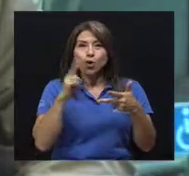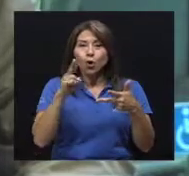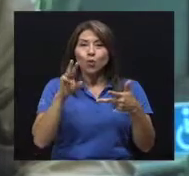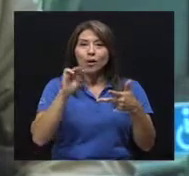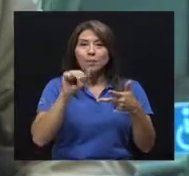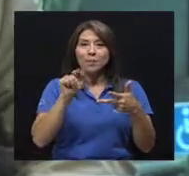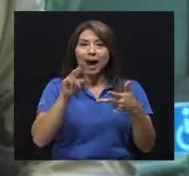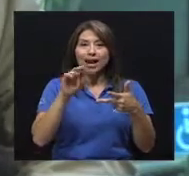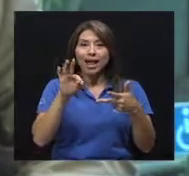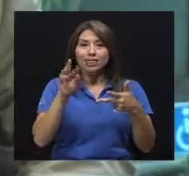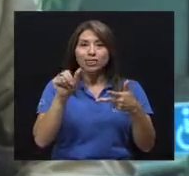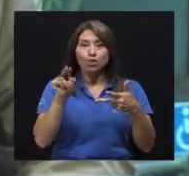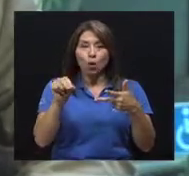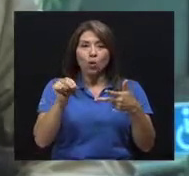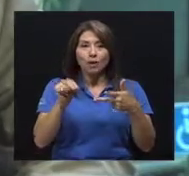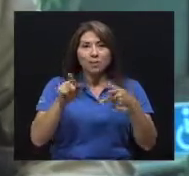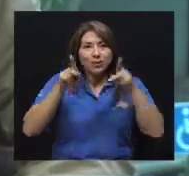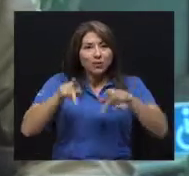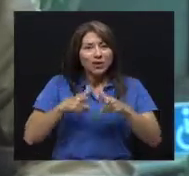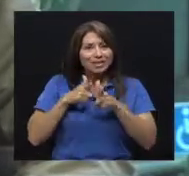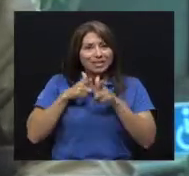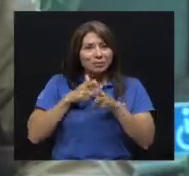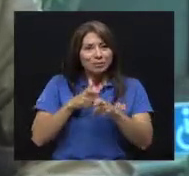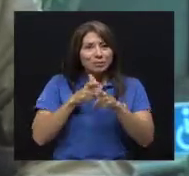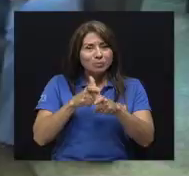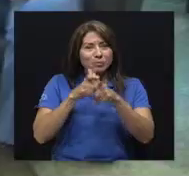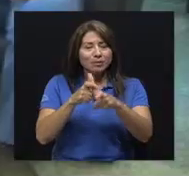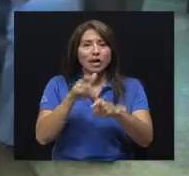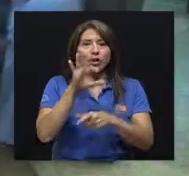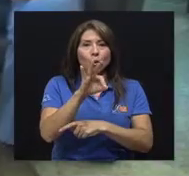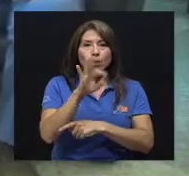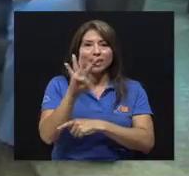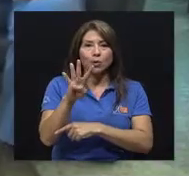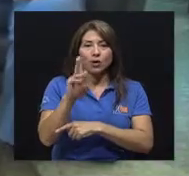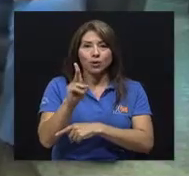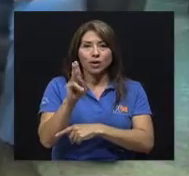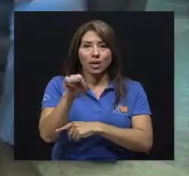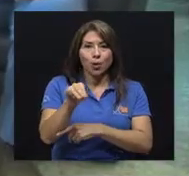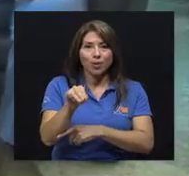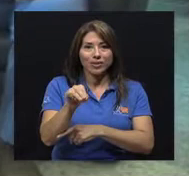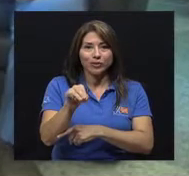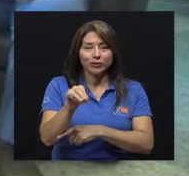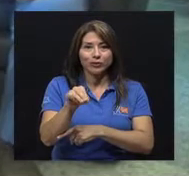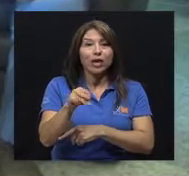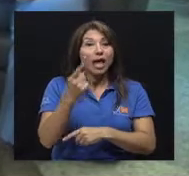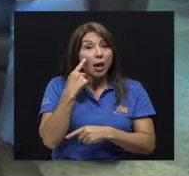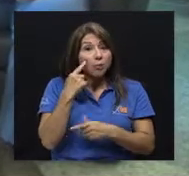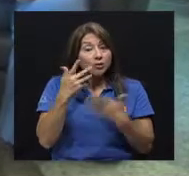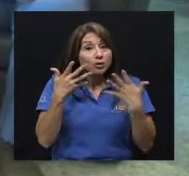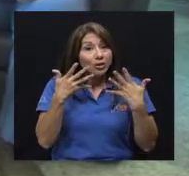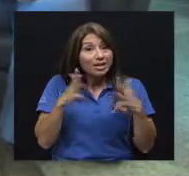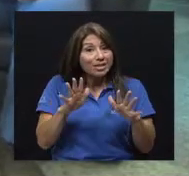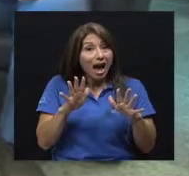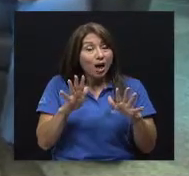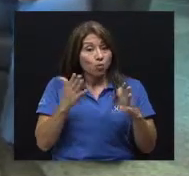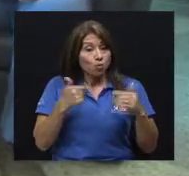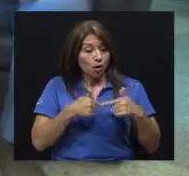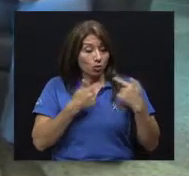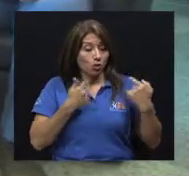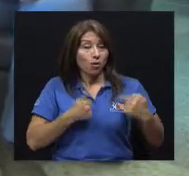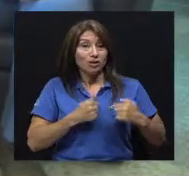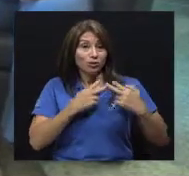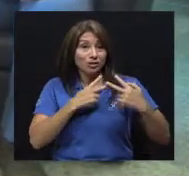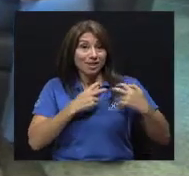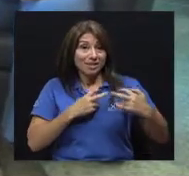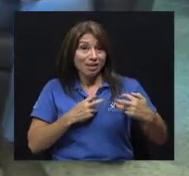corren 94 kilómetros, por decirlo así. Y lo que hemos visto es, hay estudios que en donde se ha examinado el corazón al